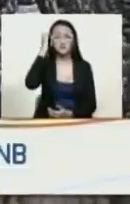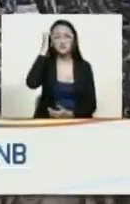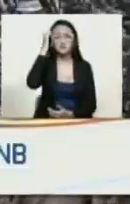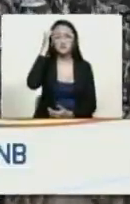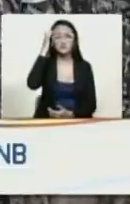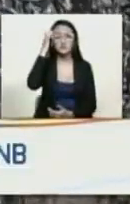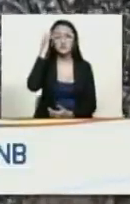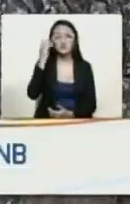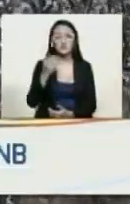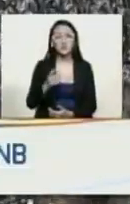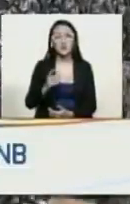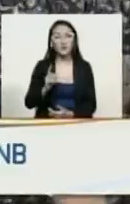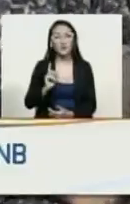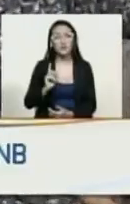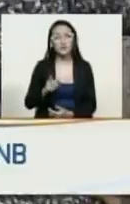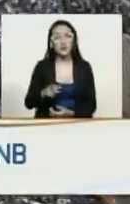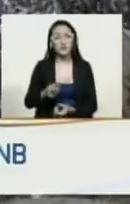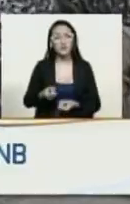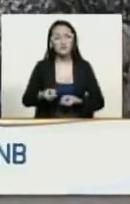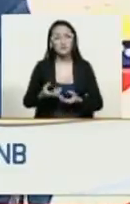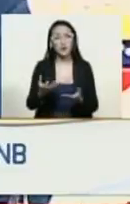Y nosotros tenemos que garantizar